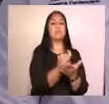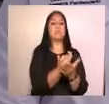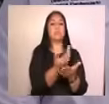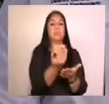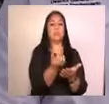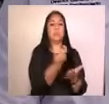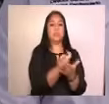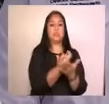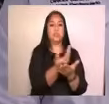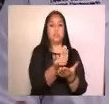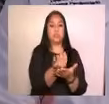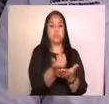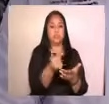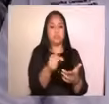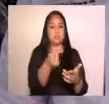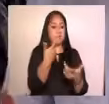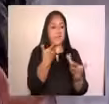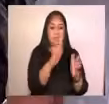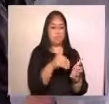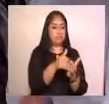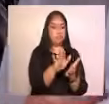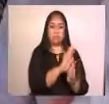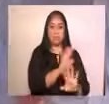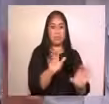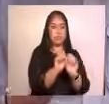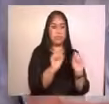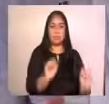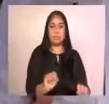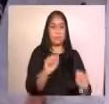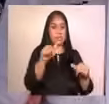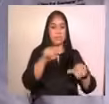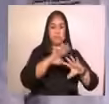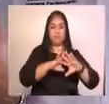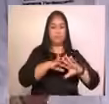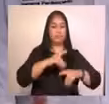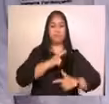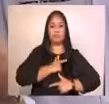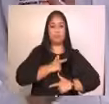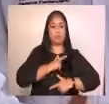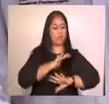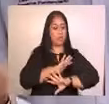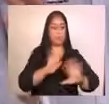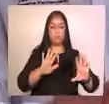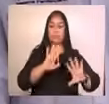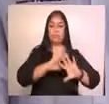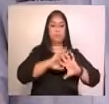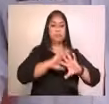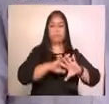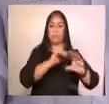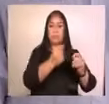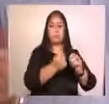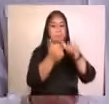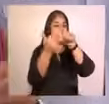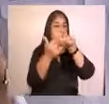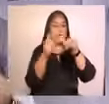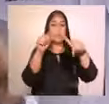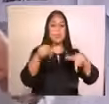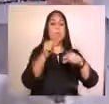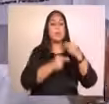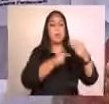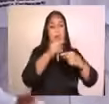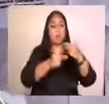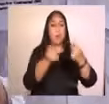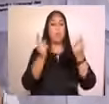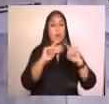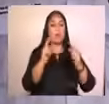ser expulsada del sistema penitenciario, y lo estamos haciendo de manera gradual pero